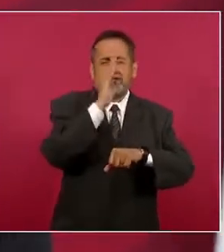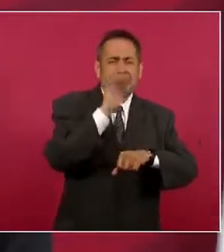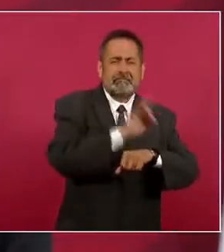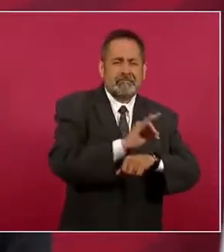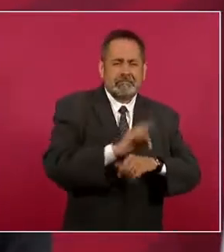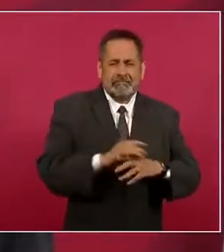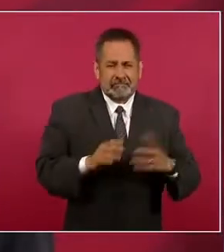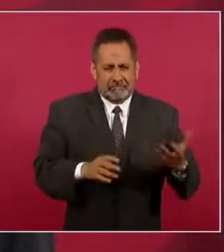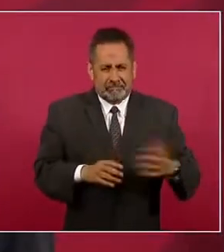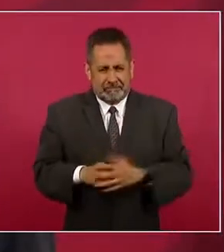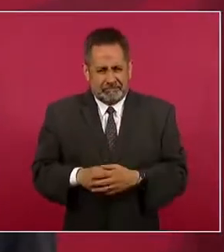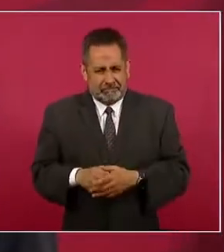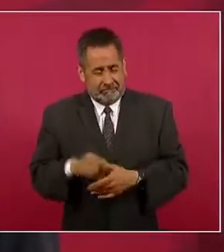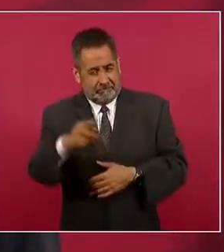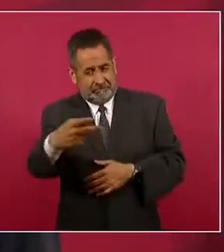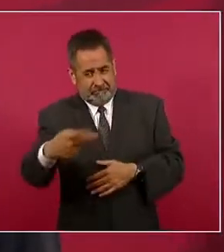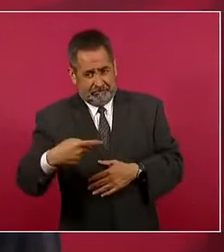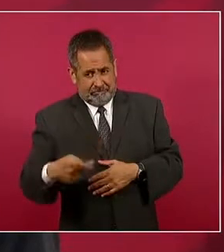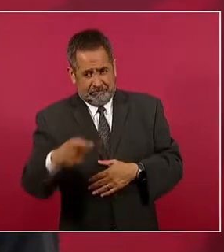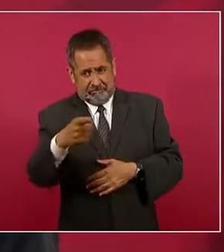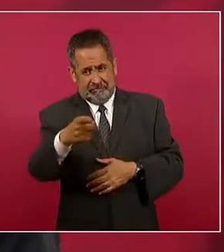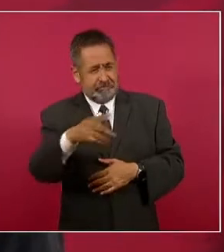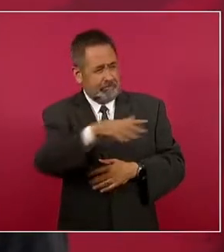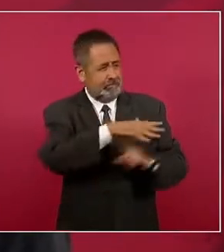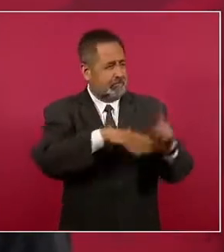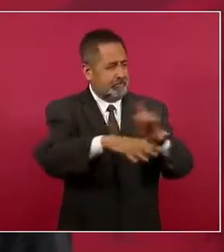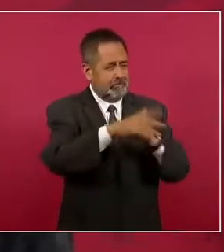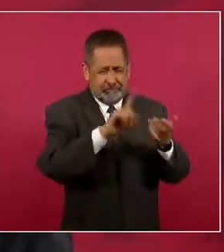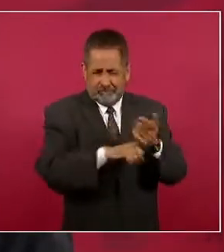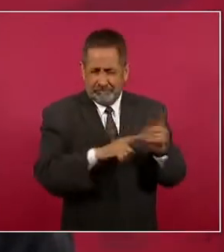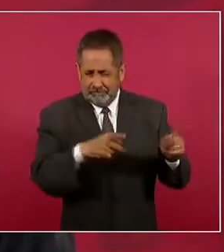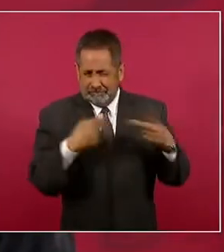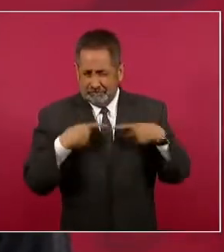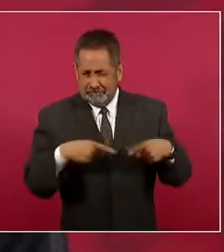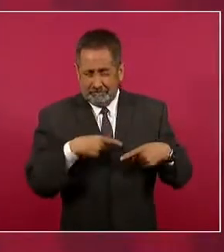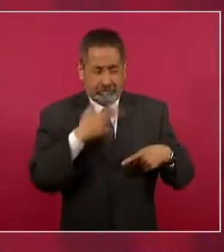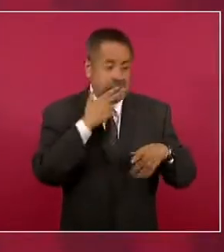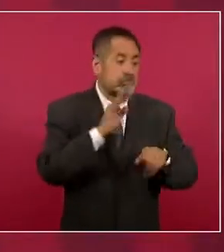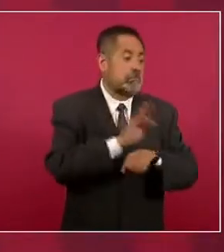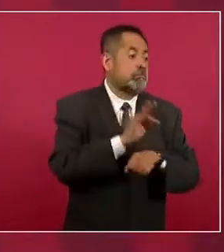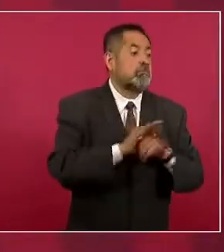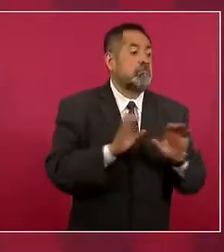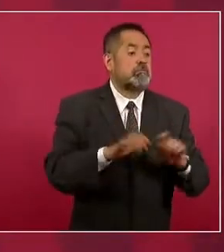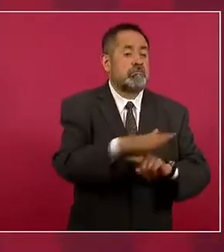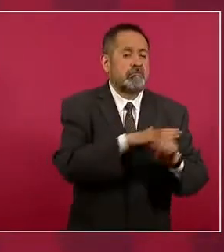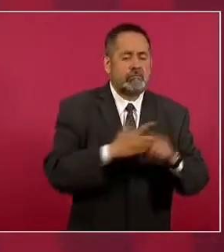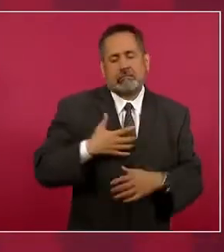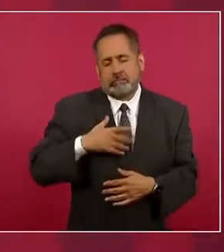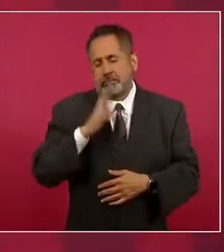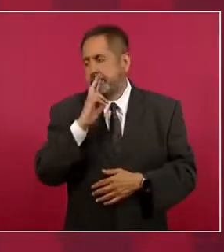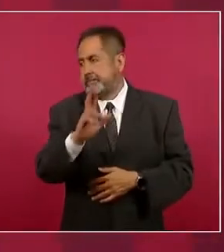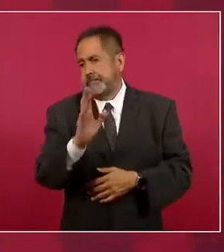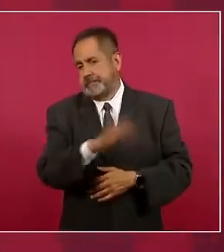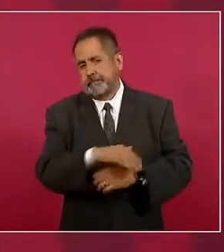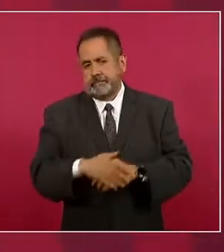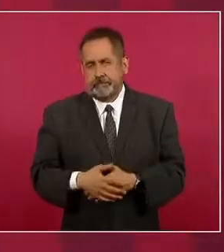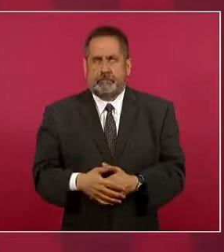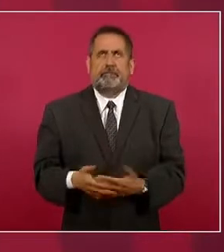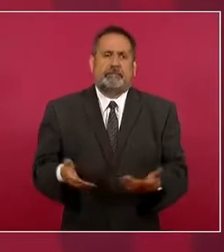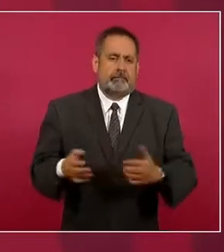Entonces, me pregunta sobre los ambientalistas, pues eso es lo que respondo. Ahora